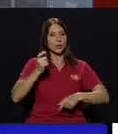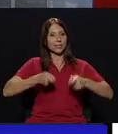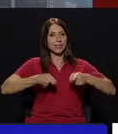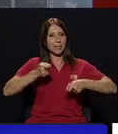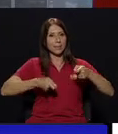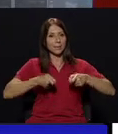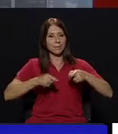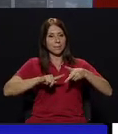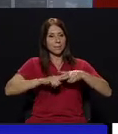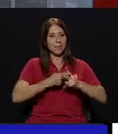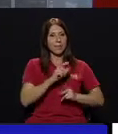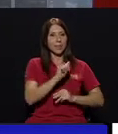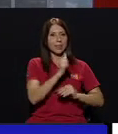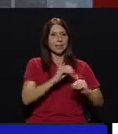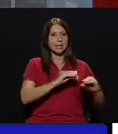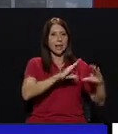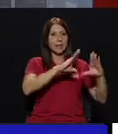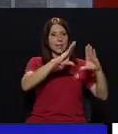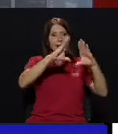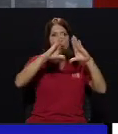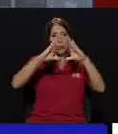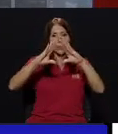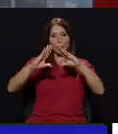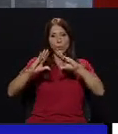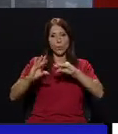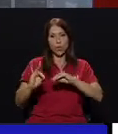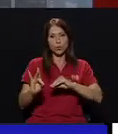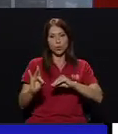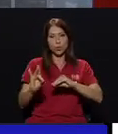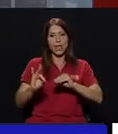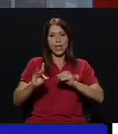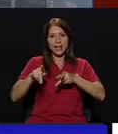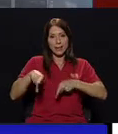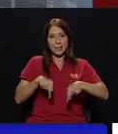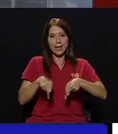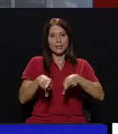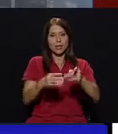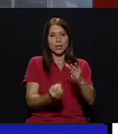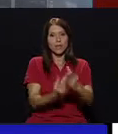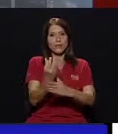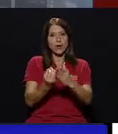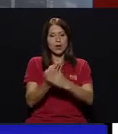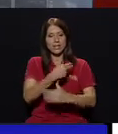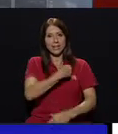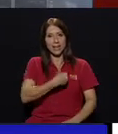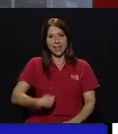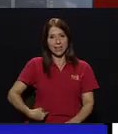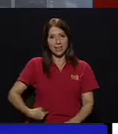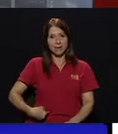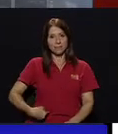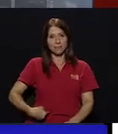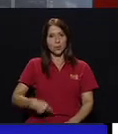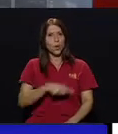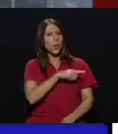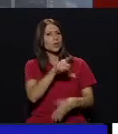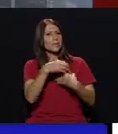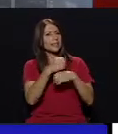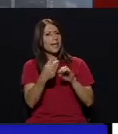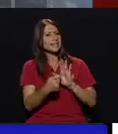Heredia. ¿Por qué ustedes realizan esta feria? ¿Cada cuánto se realiza? ¿Y cuáles van a ser las actividades que se piensan